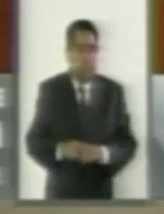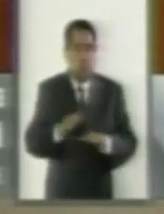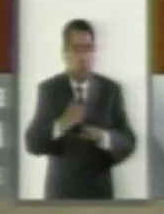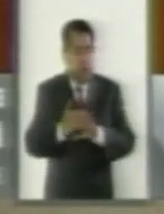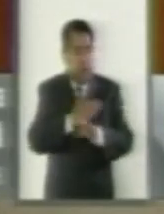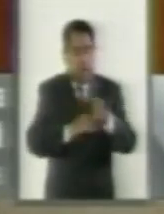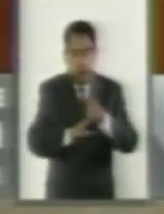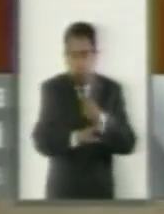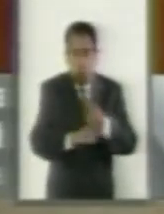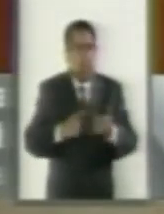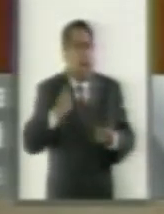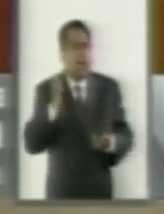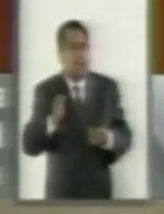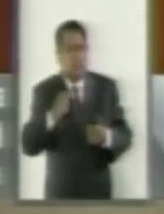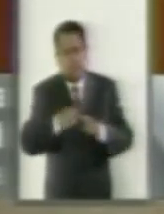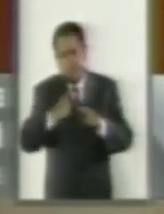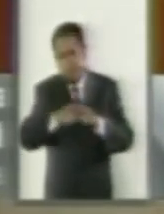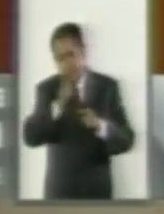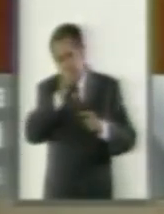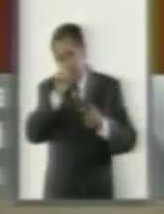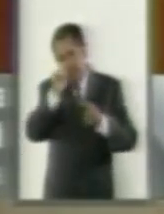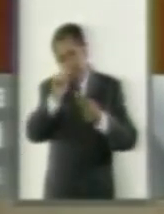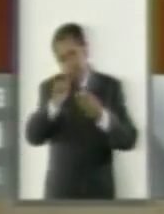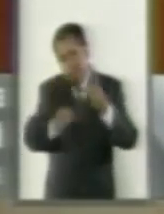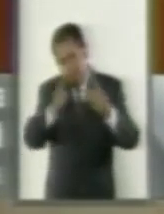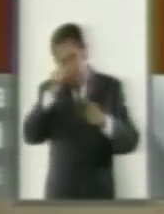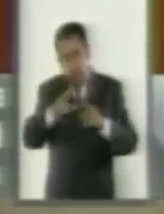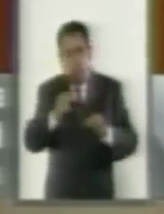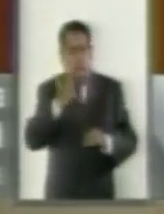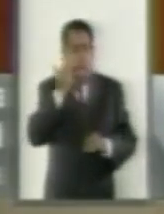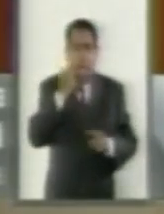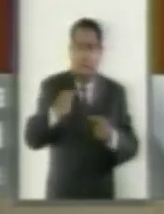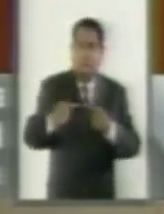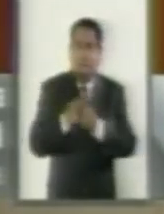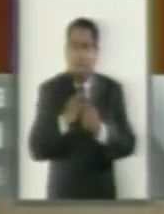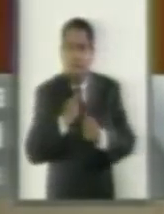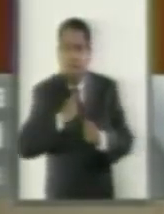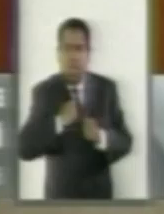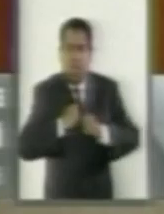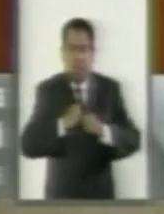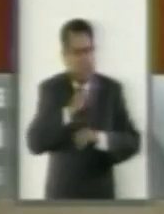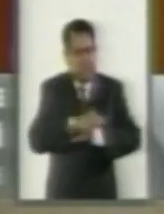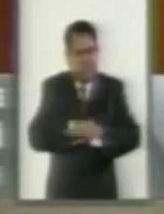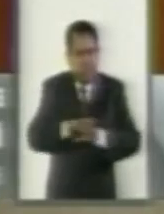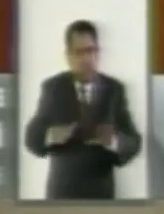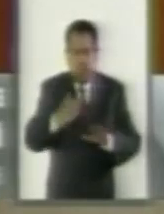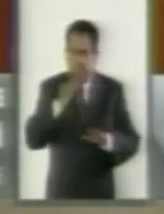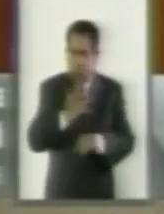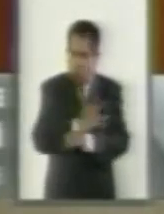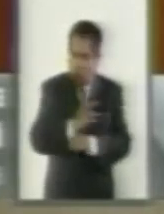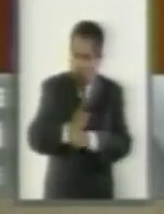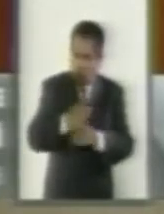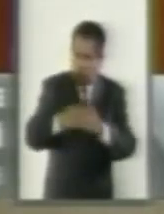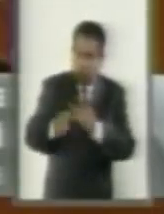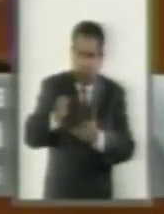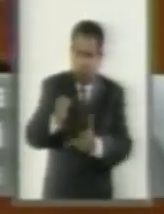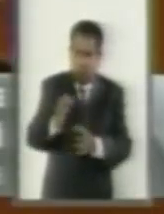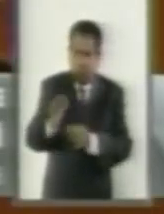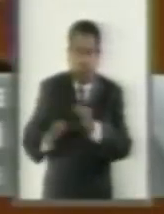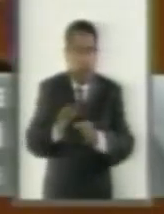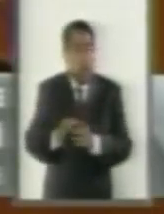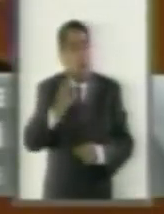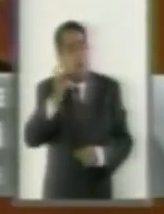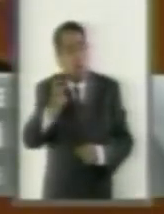preventiva, hemos incluido una serie de medidas para evitar conflictos de interés y garantizar el buen ejercicio de los recursos públicos. Por